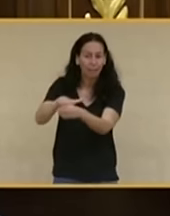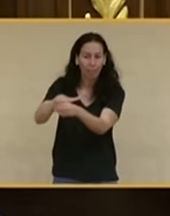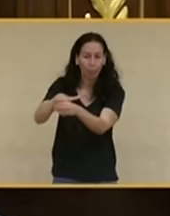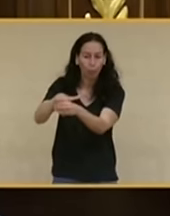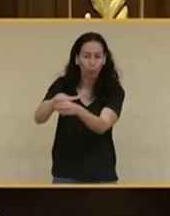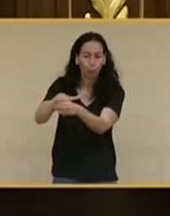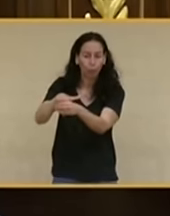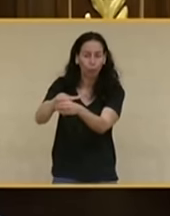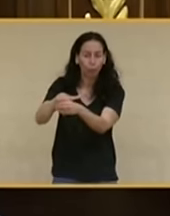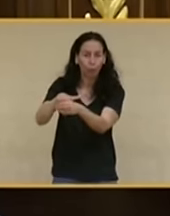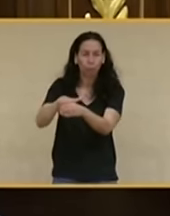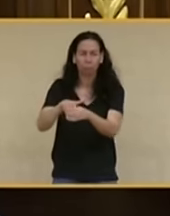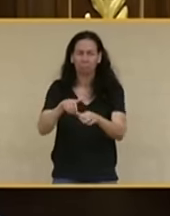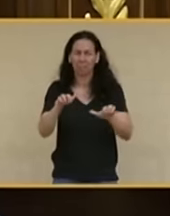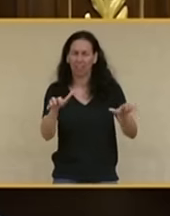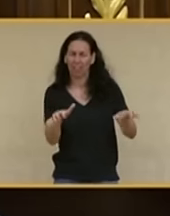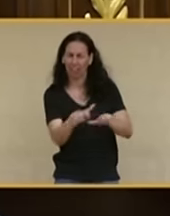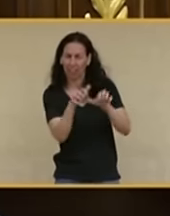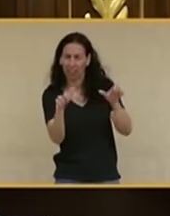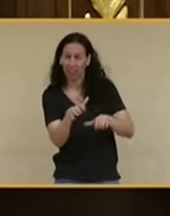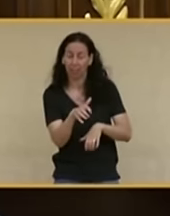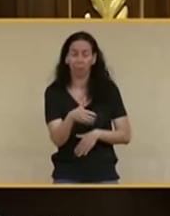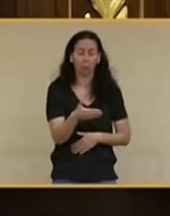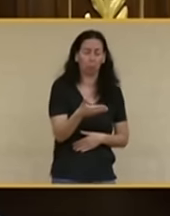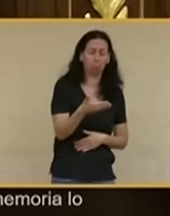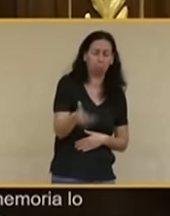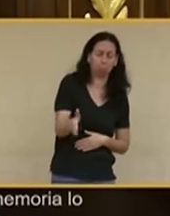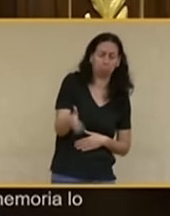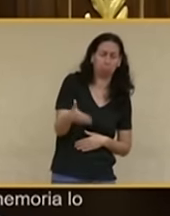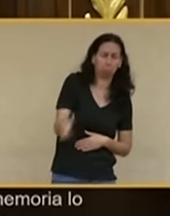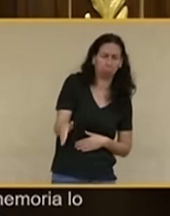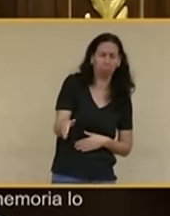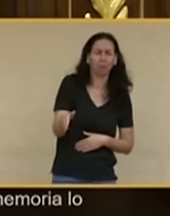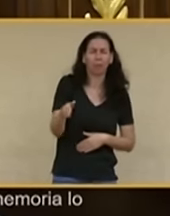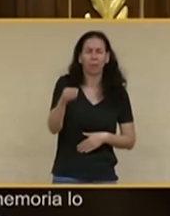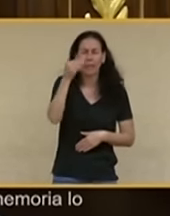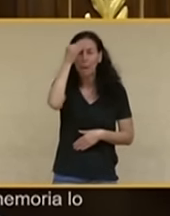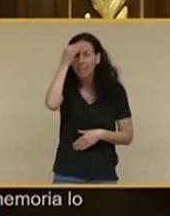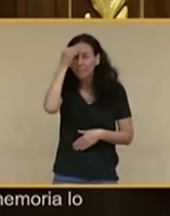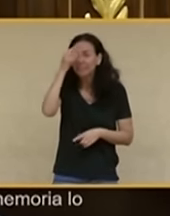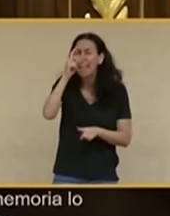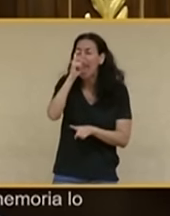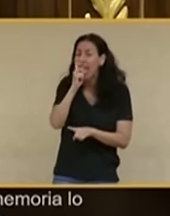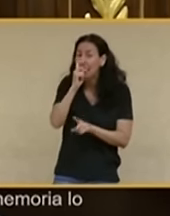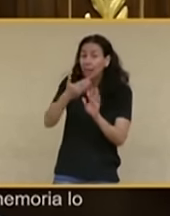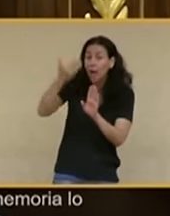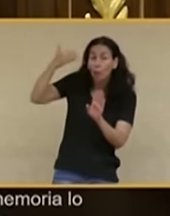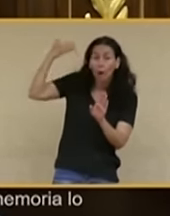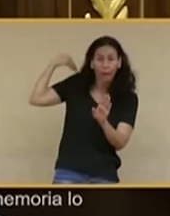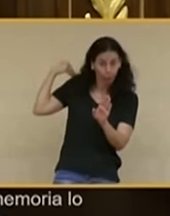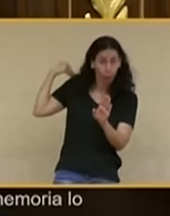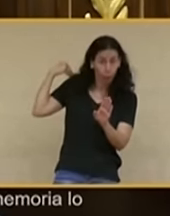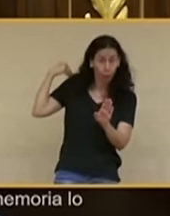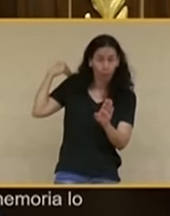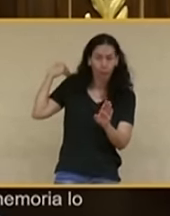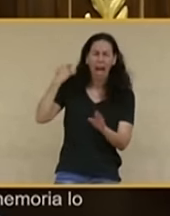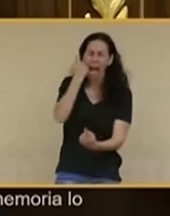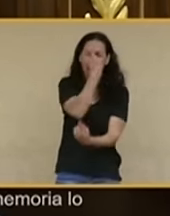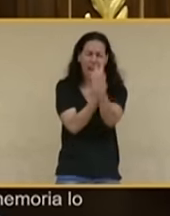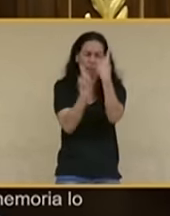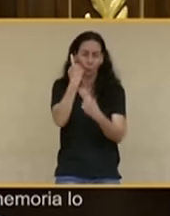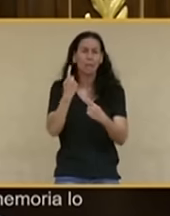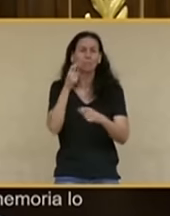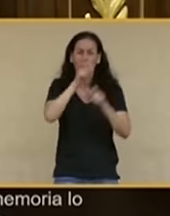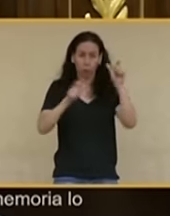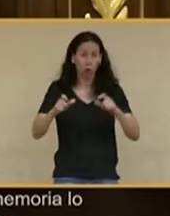y quien ría, que pensi, que lo menosprecie, el que piense y que recuerde qui, lo que decía aquí, según qué personas, de